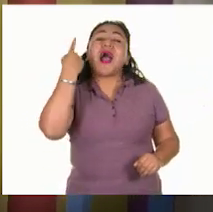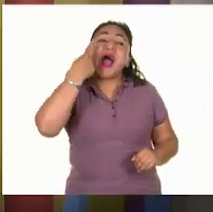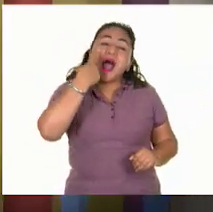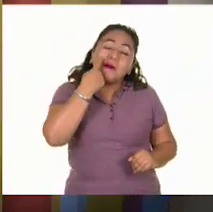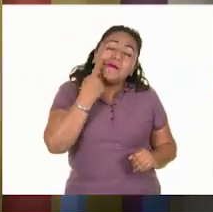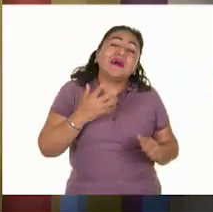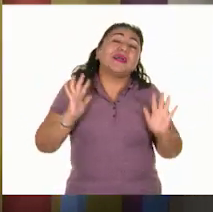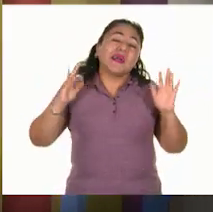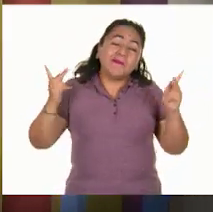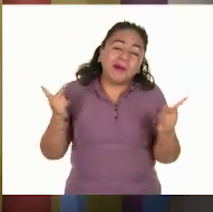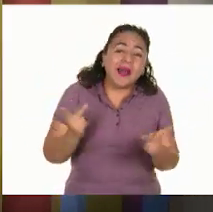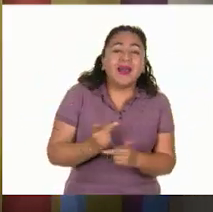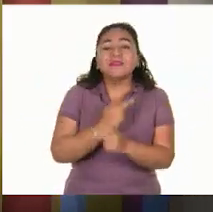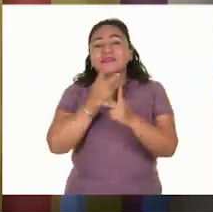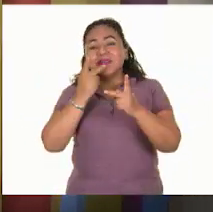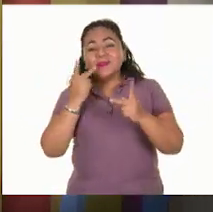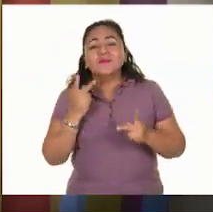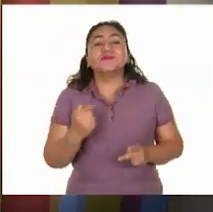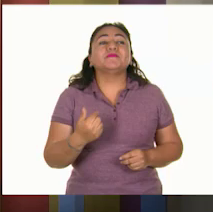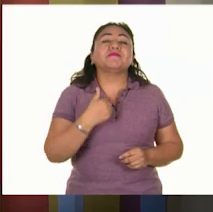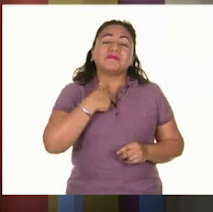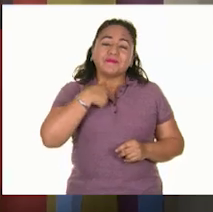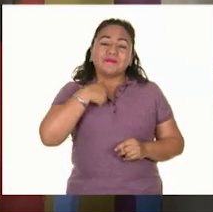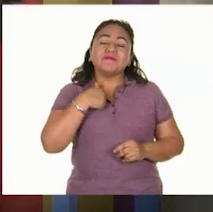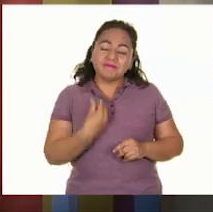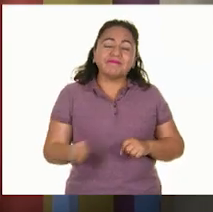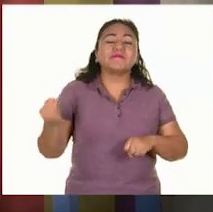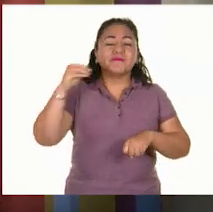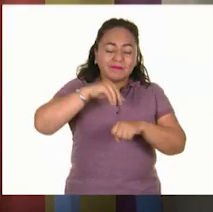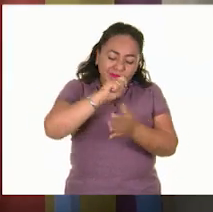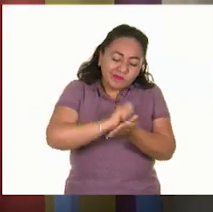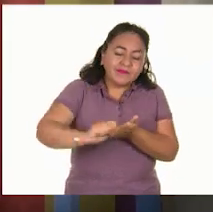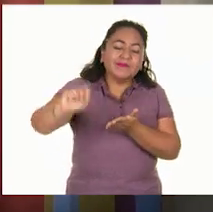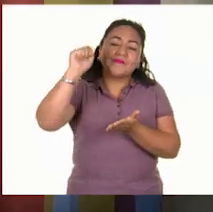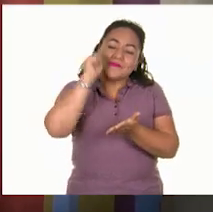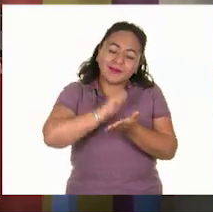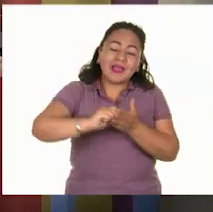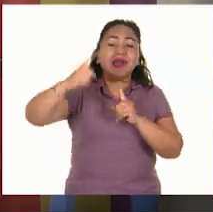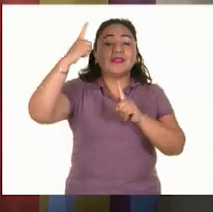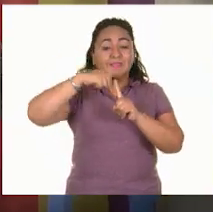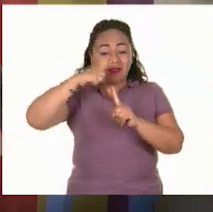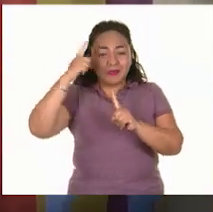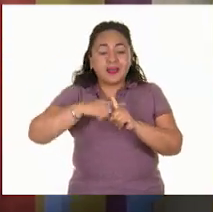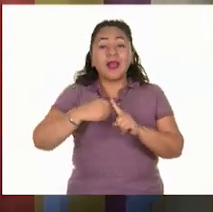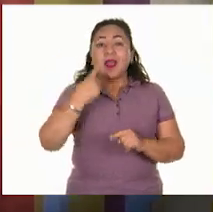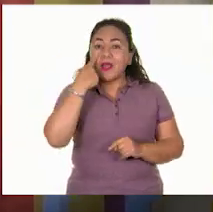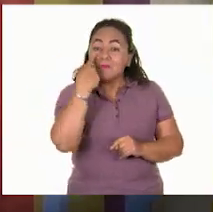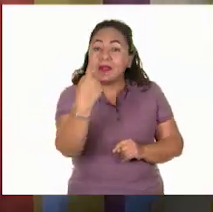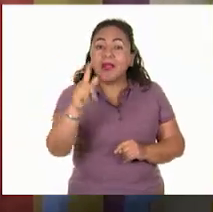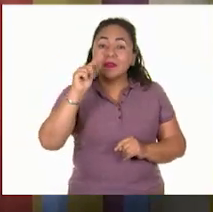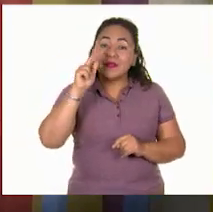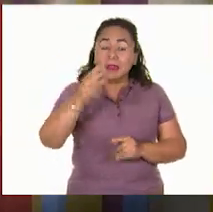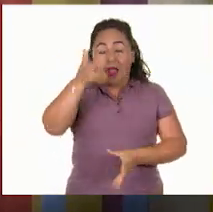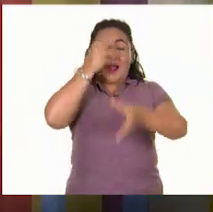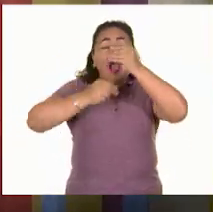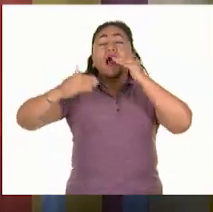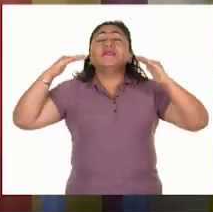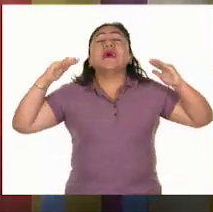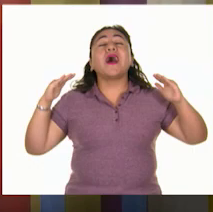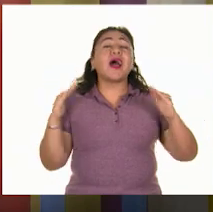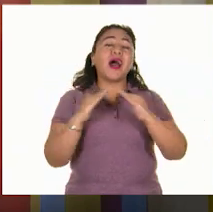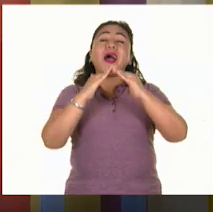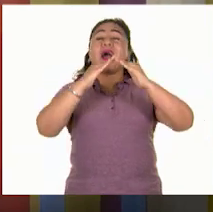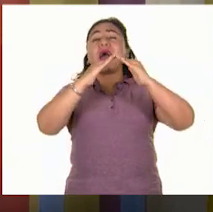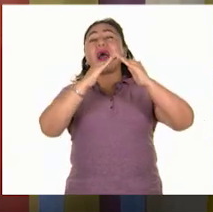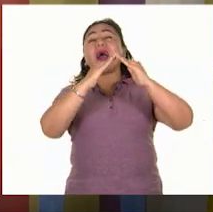Veamos qué pasa. Me pondré a hacer mi tarea y a ver las clases de Aprende en